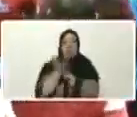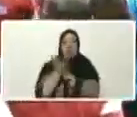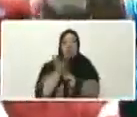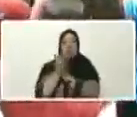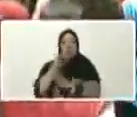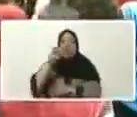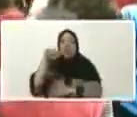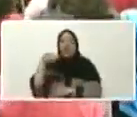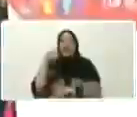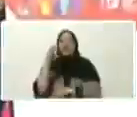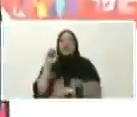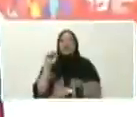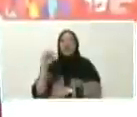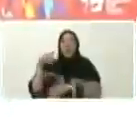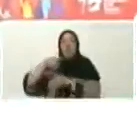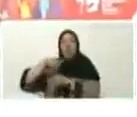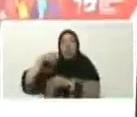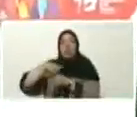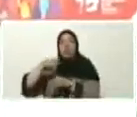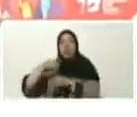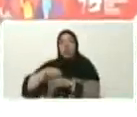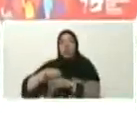María Portillo.